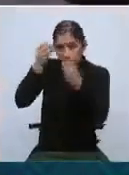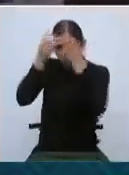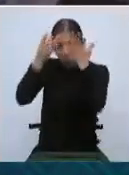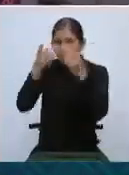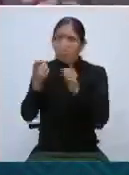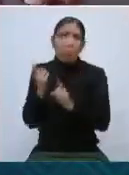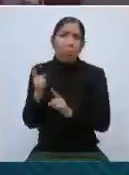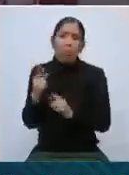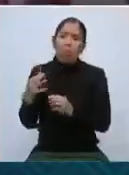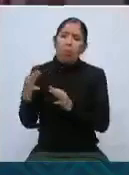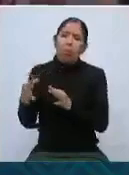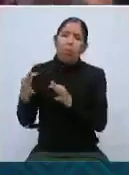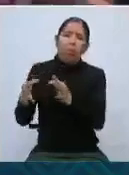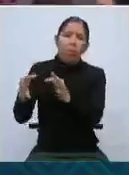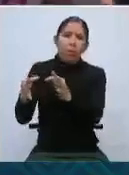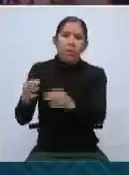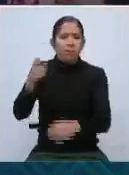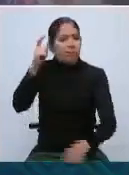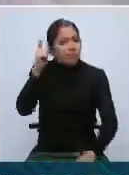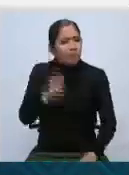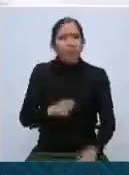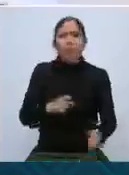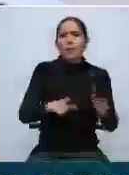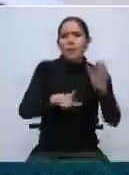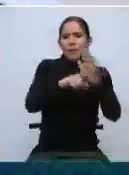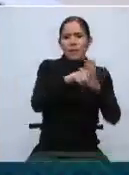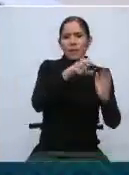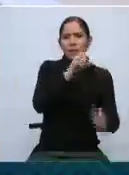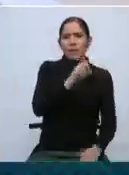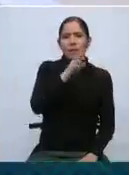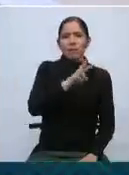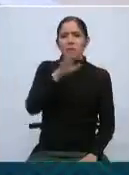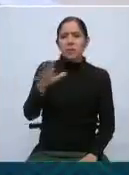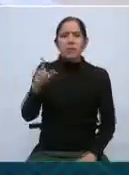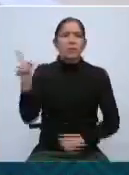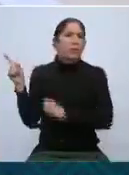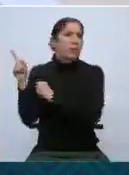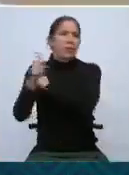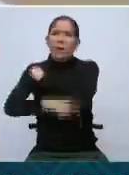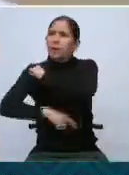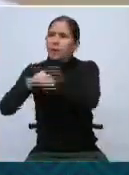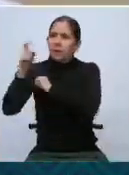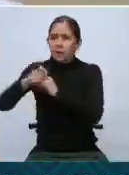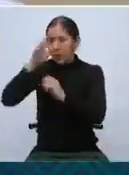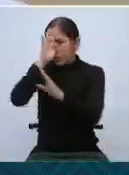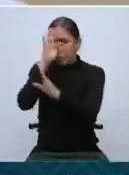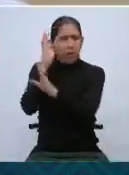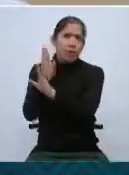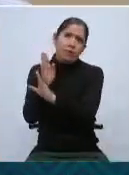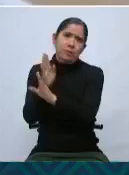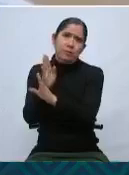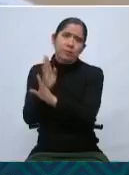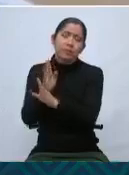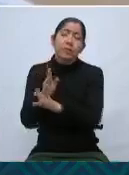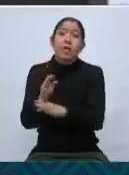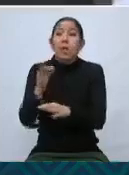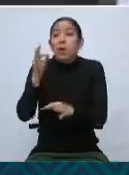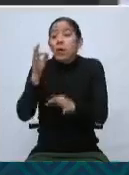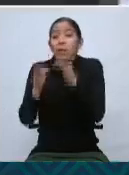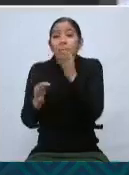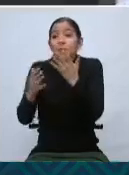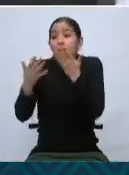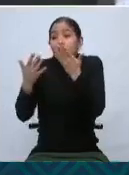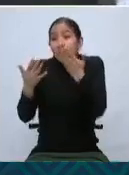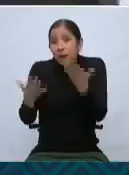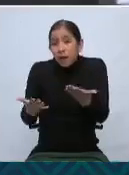de Magistratura, bajo la 025, tiene que sancionar, ¿no? De manera disciplinar. Y posteriormente hay suficientes